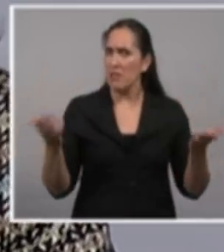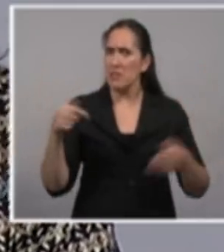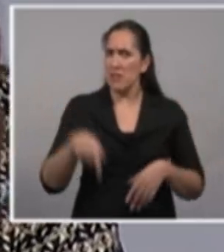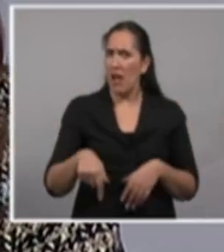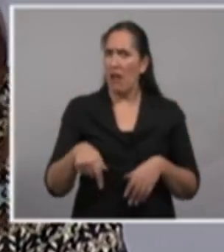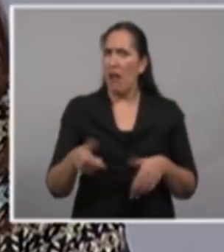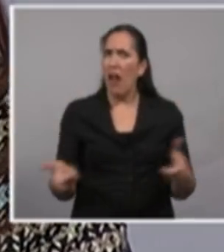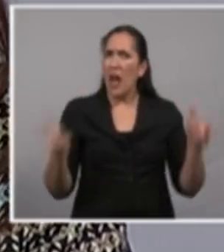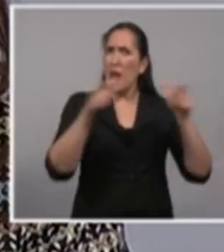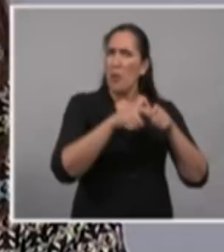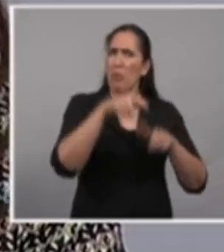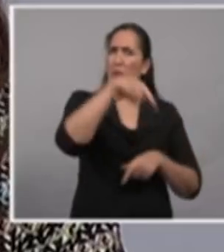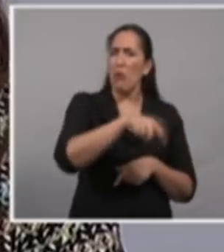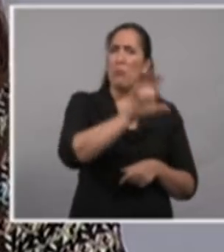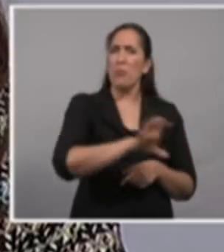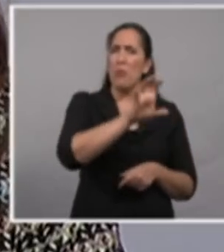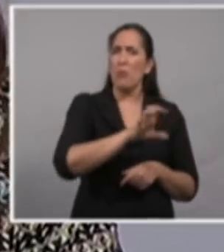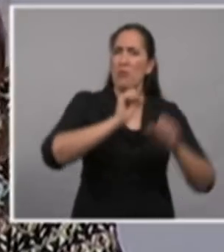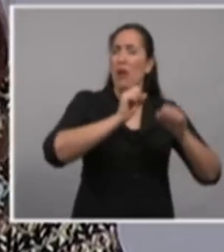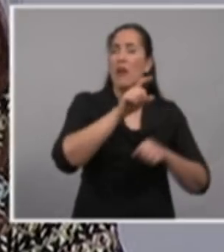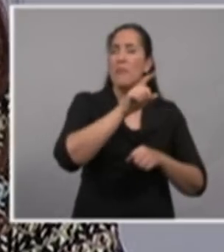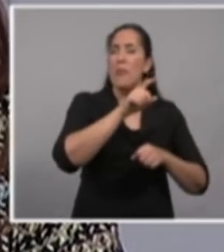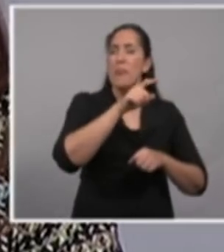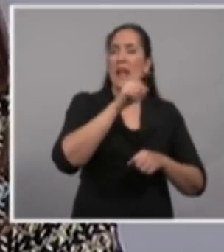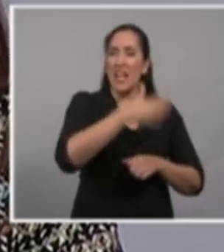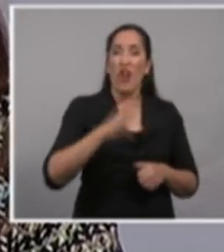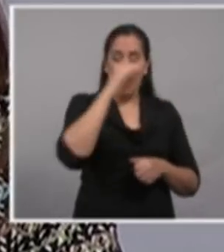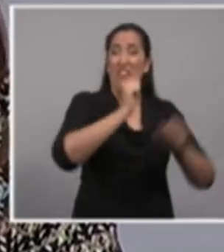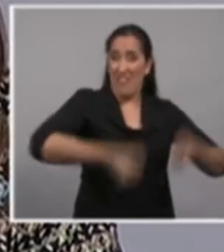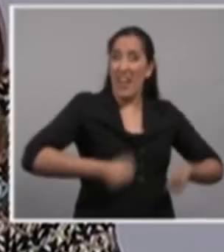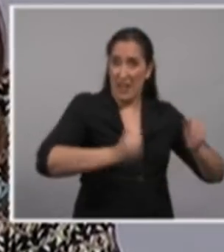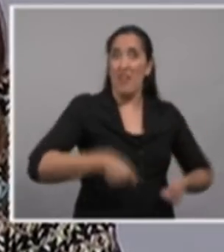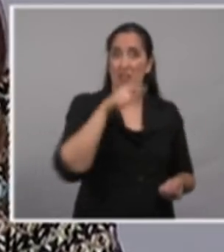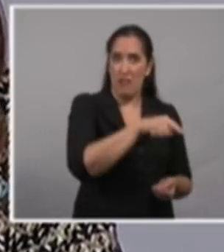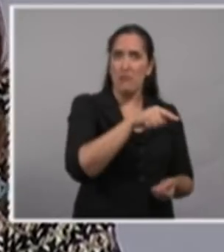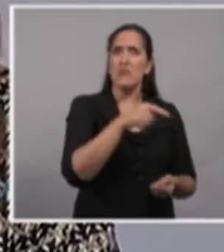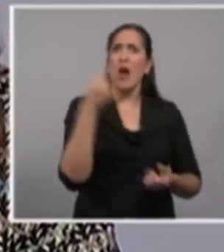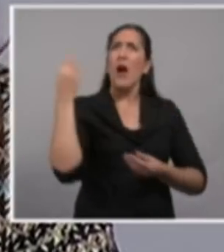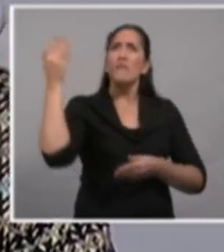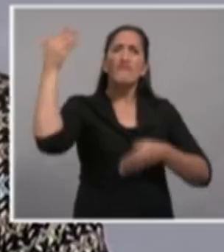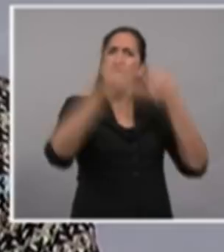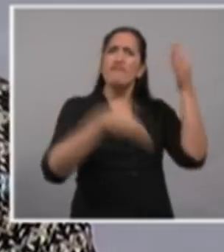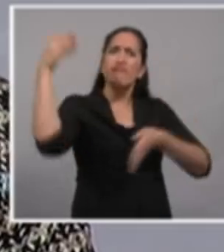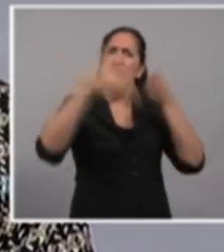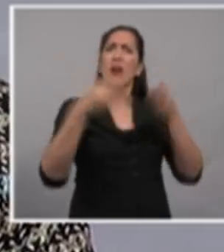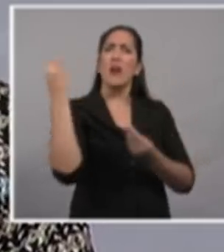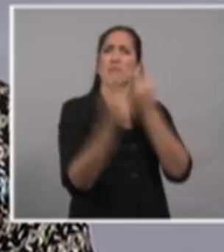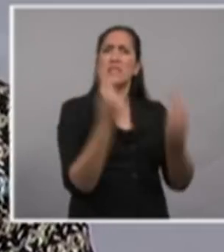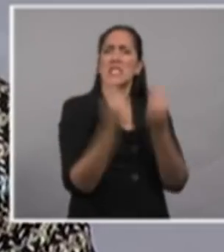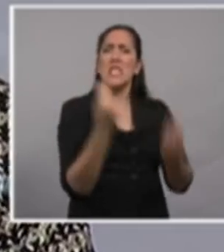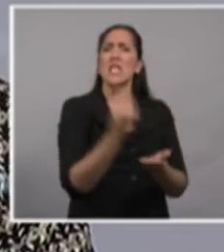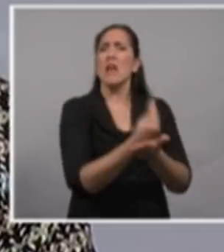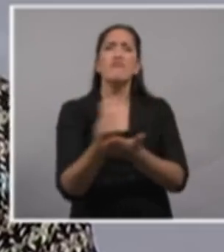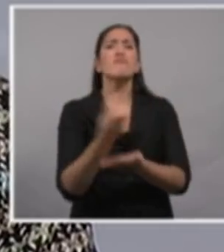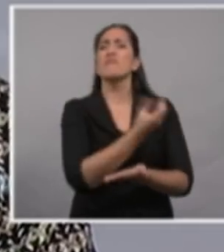en San Carlos de Bariloche, donde hay representantes de más de 45 países que